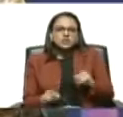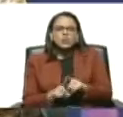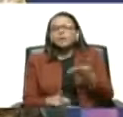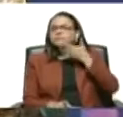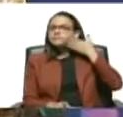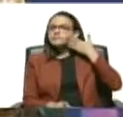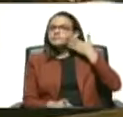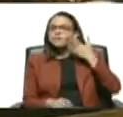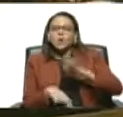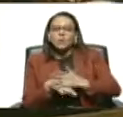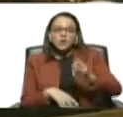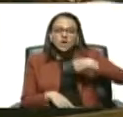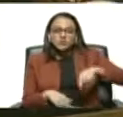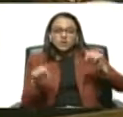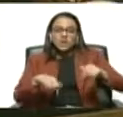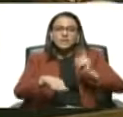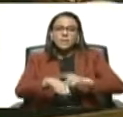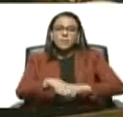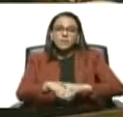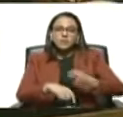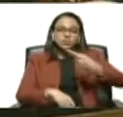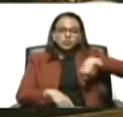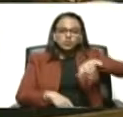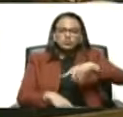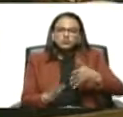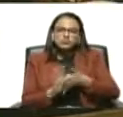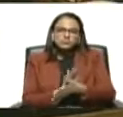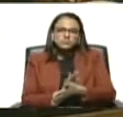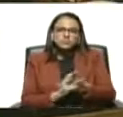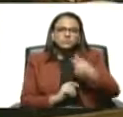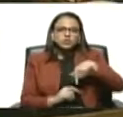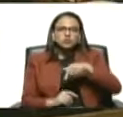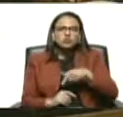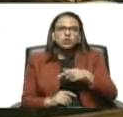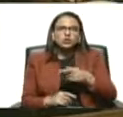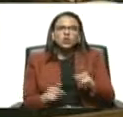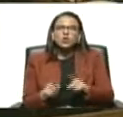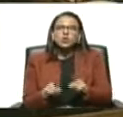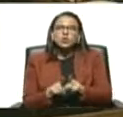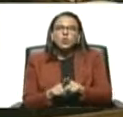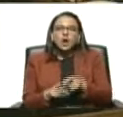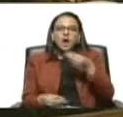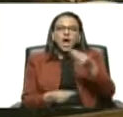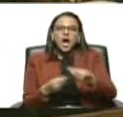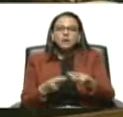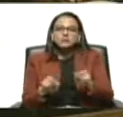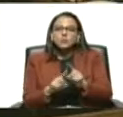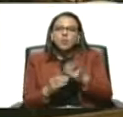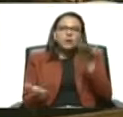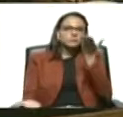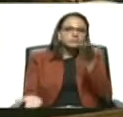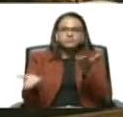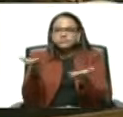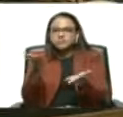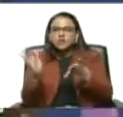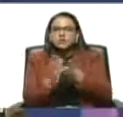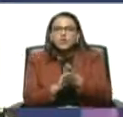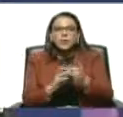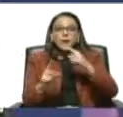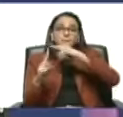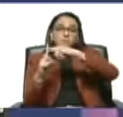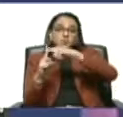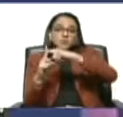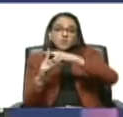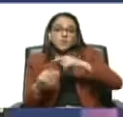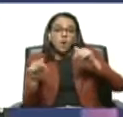momento en que nos encontramos el día de hoy, donde, como decía Patiño, es un balance extraordinariamente positivo en medio